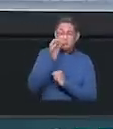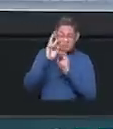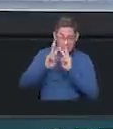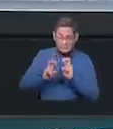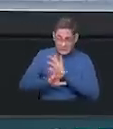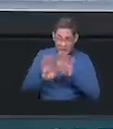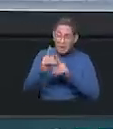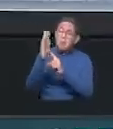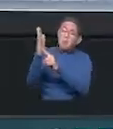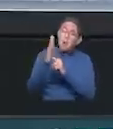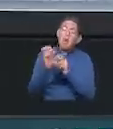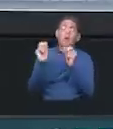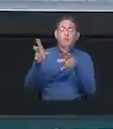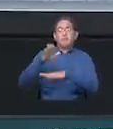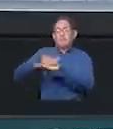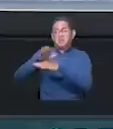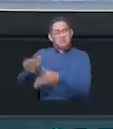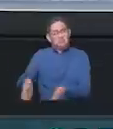país